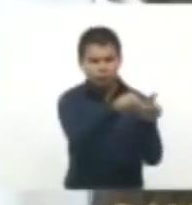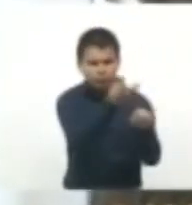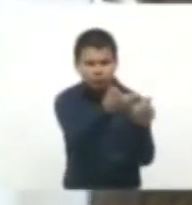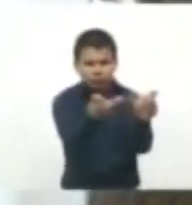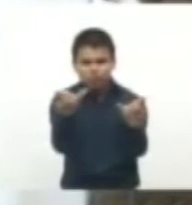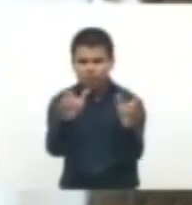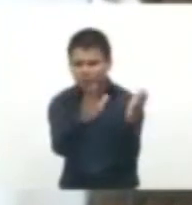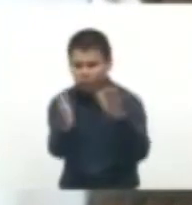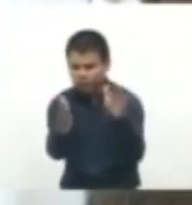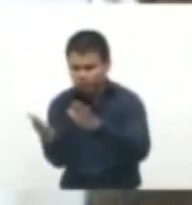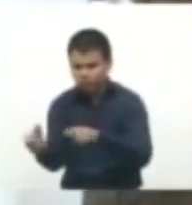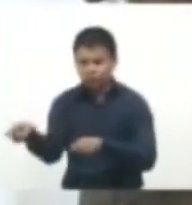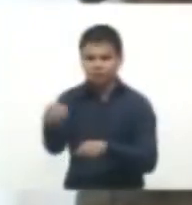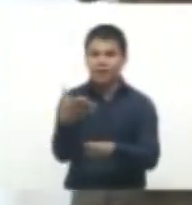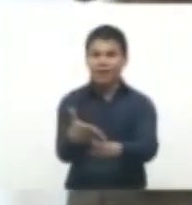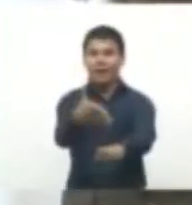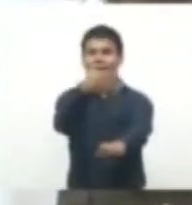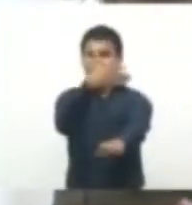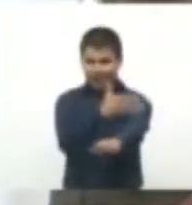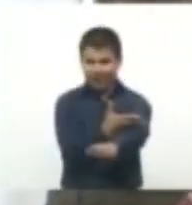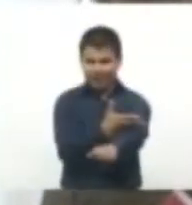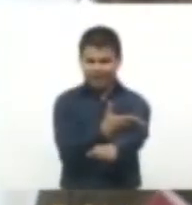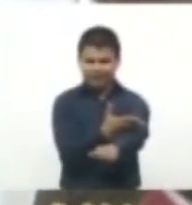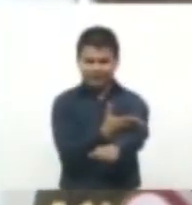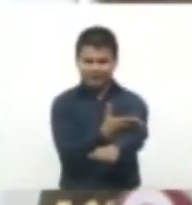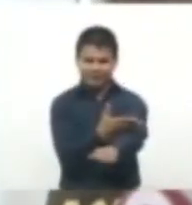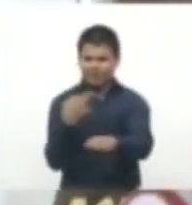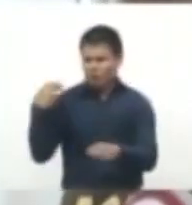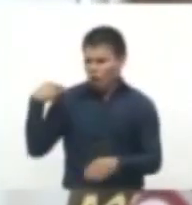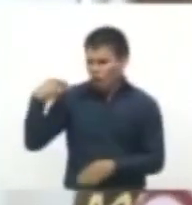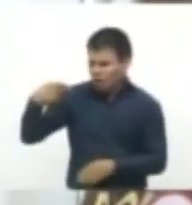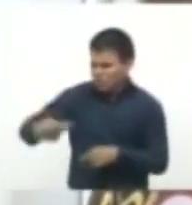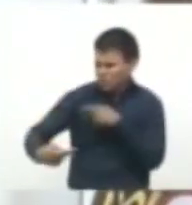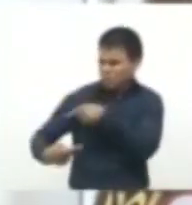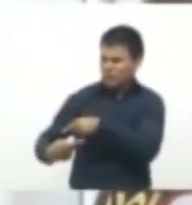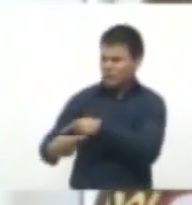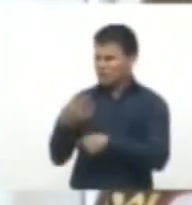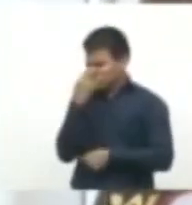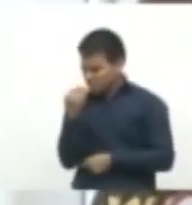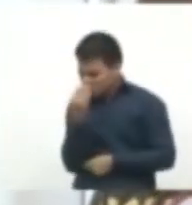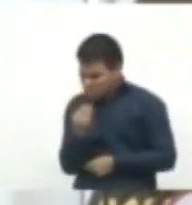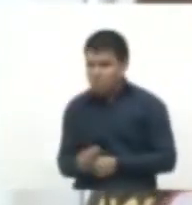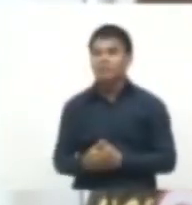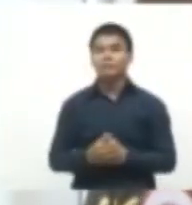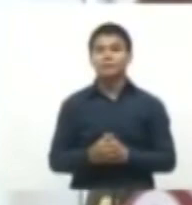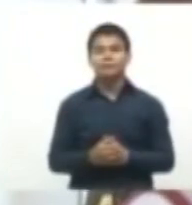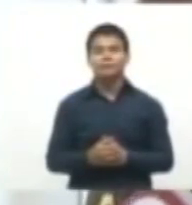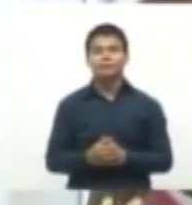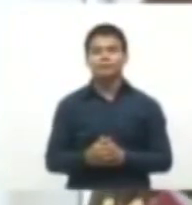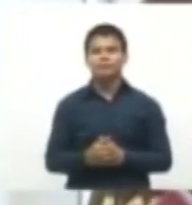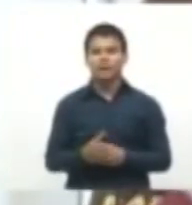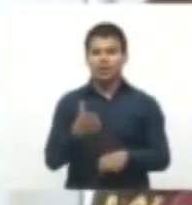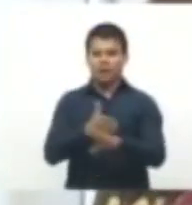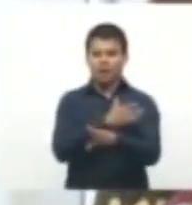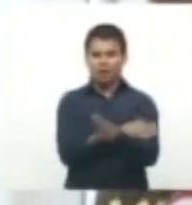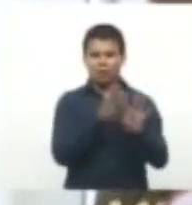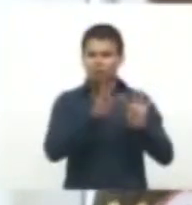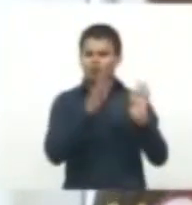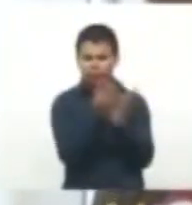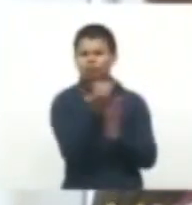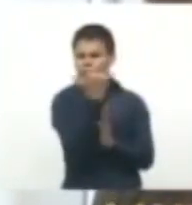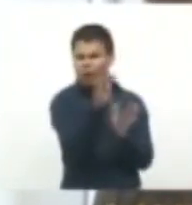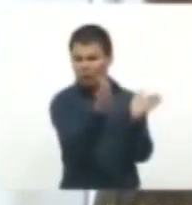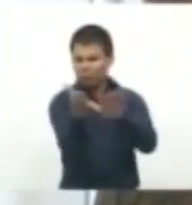que murieron tenían antecedentes. Estamos hablando del 52%. Murieron, tenían antecedentes penales o